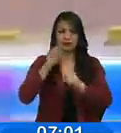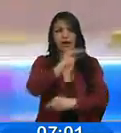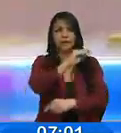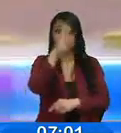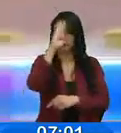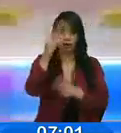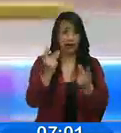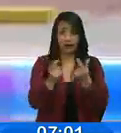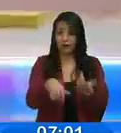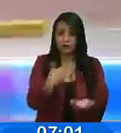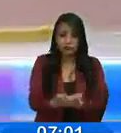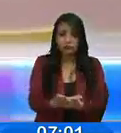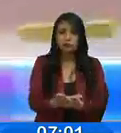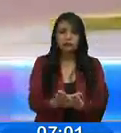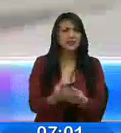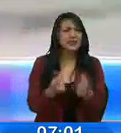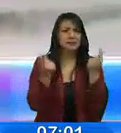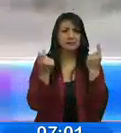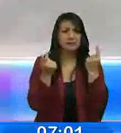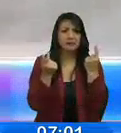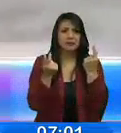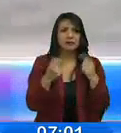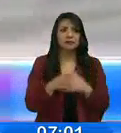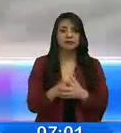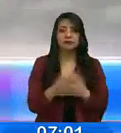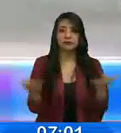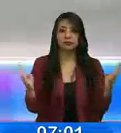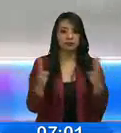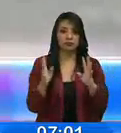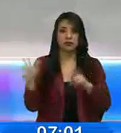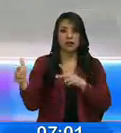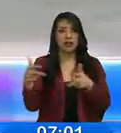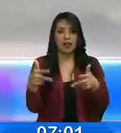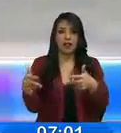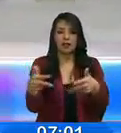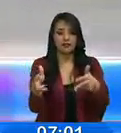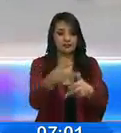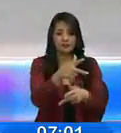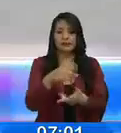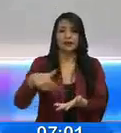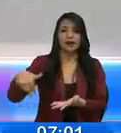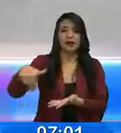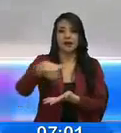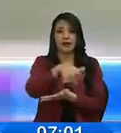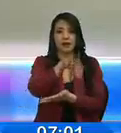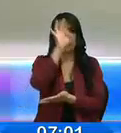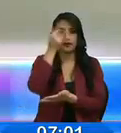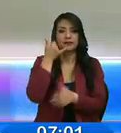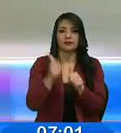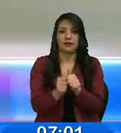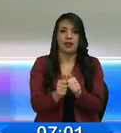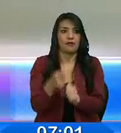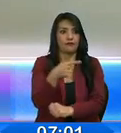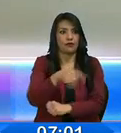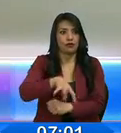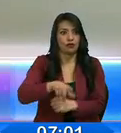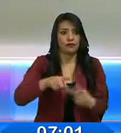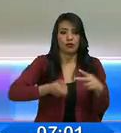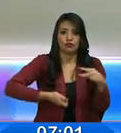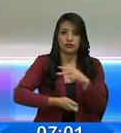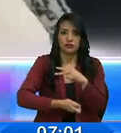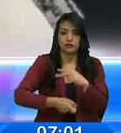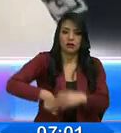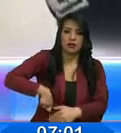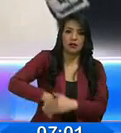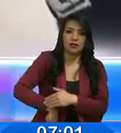uniformados llegaron al sitio y a tiempo, al verse rodeado, se bajó. Y en el registro apareció el teléfono robado y un cuchillo en la